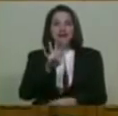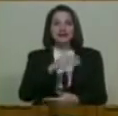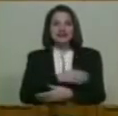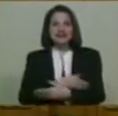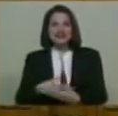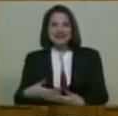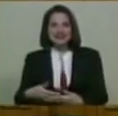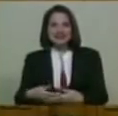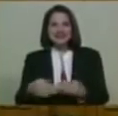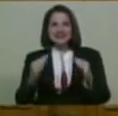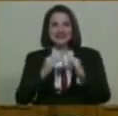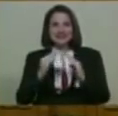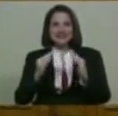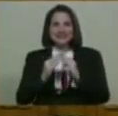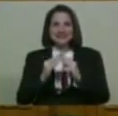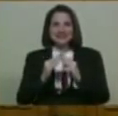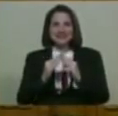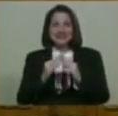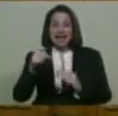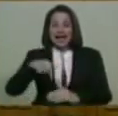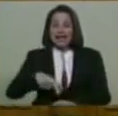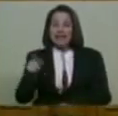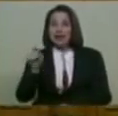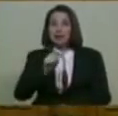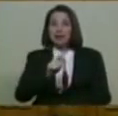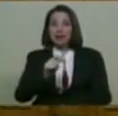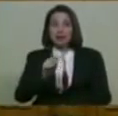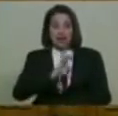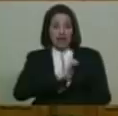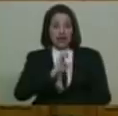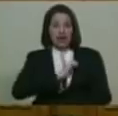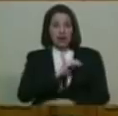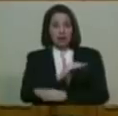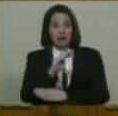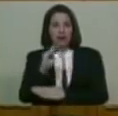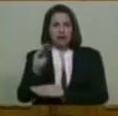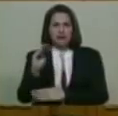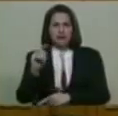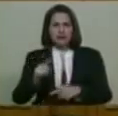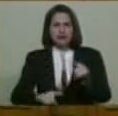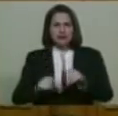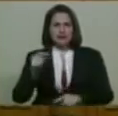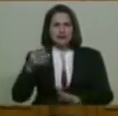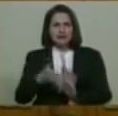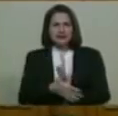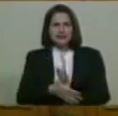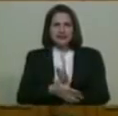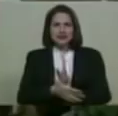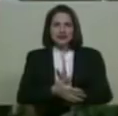4 millones de hogares desde este mes de enero para ser protegidos por un sistema de bonos.